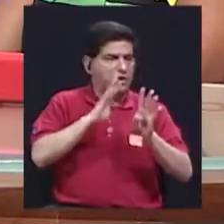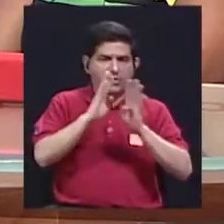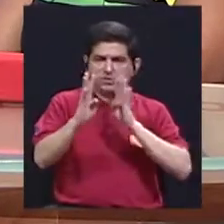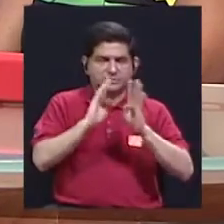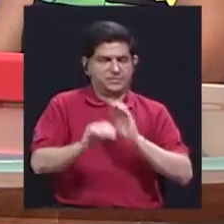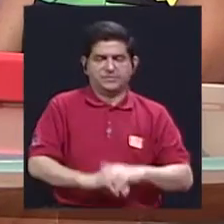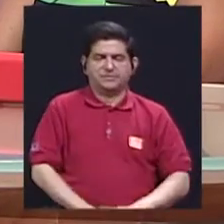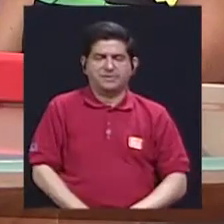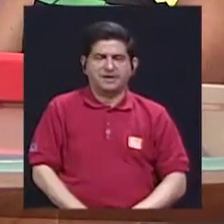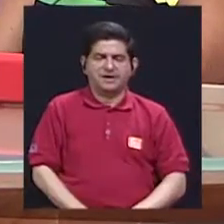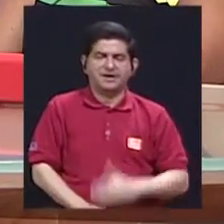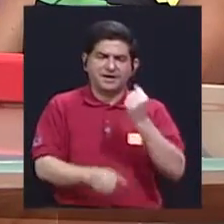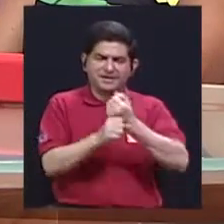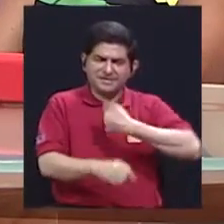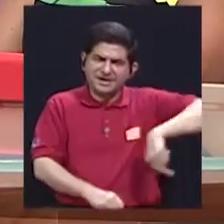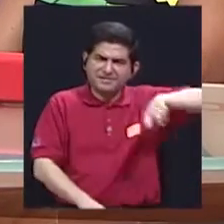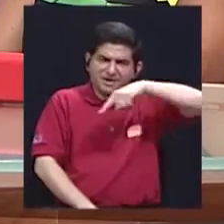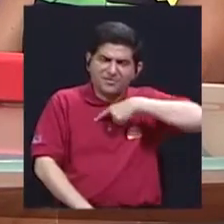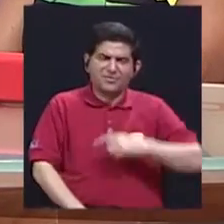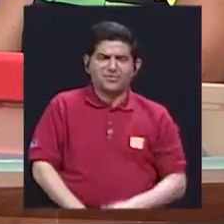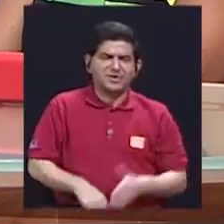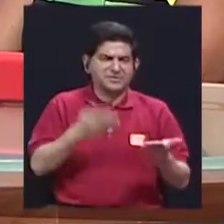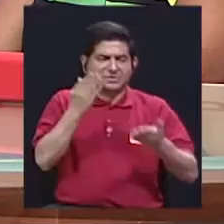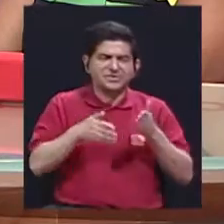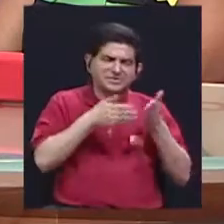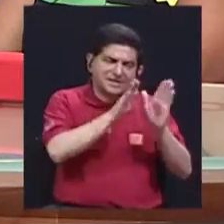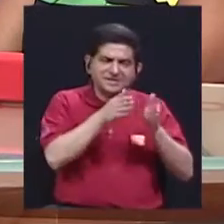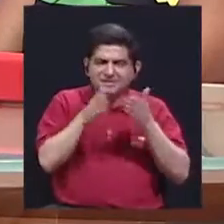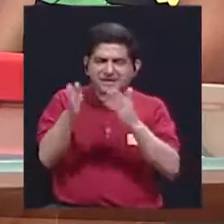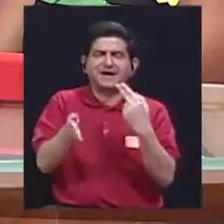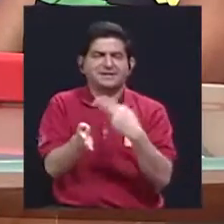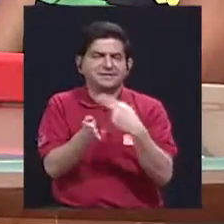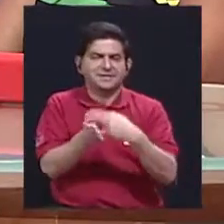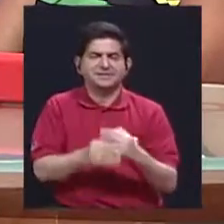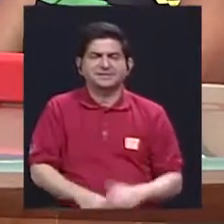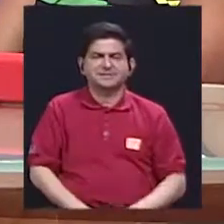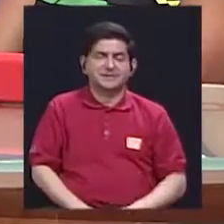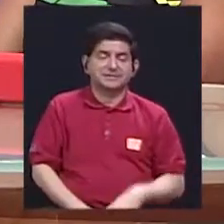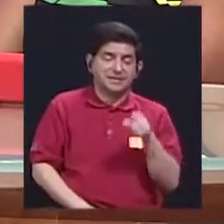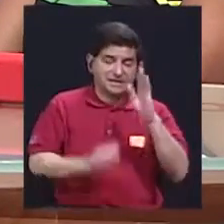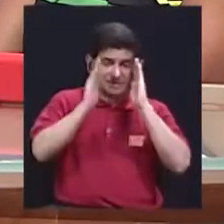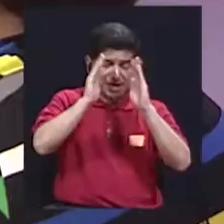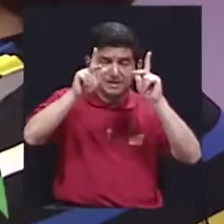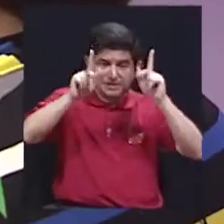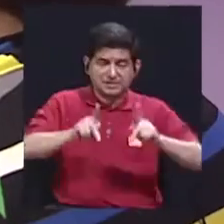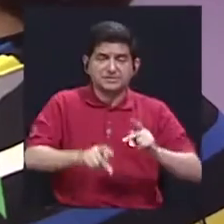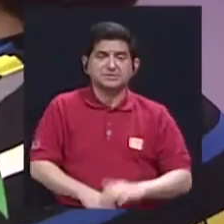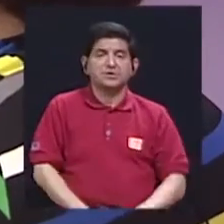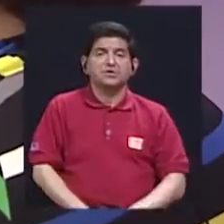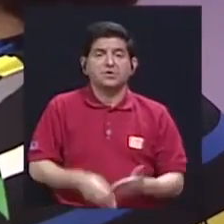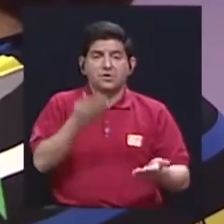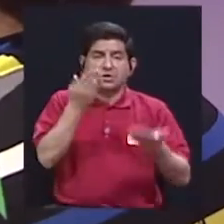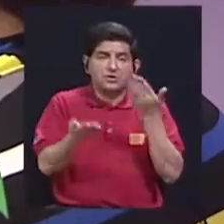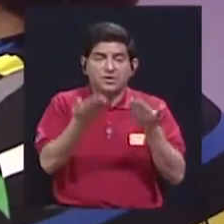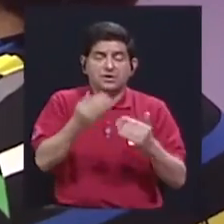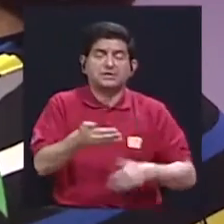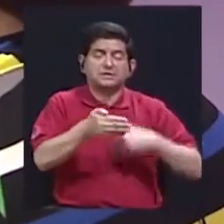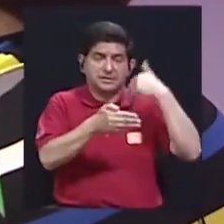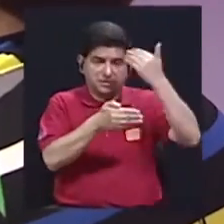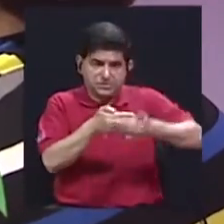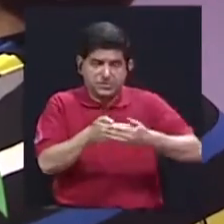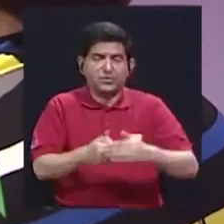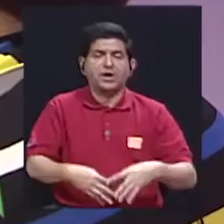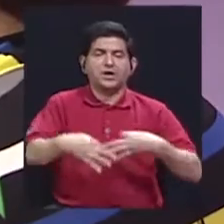usted más bien el trabajo nosotros como en la calle como en el hospital vamos a captar muchos pacientes al hospital nuevas para después cuando